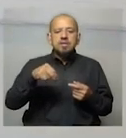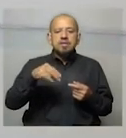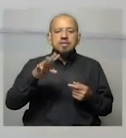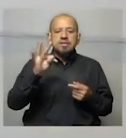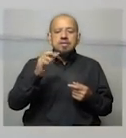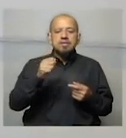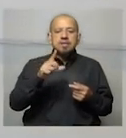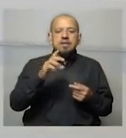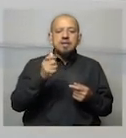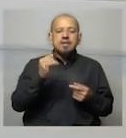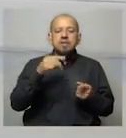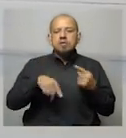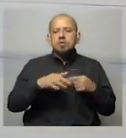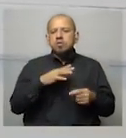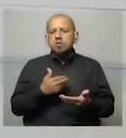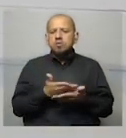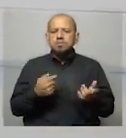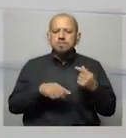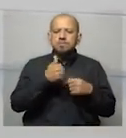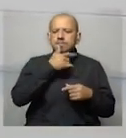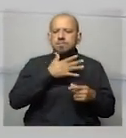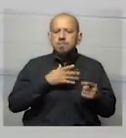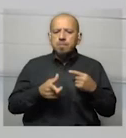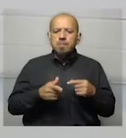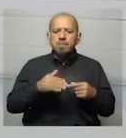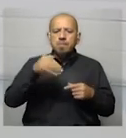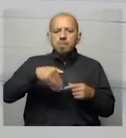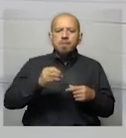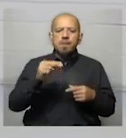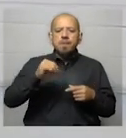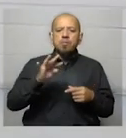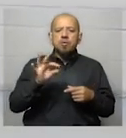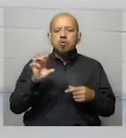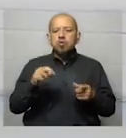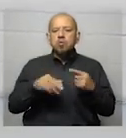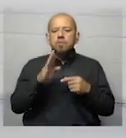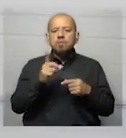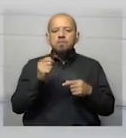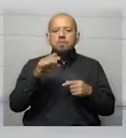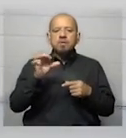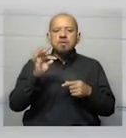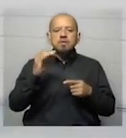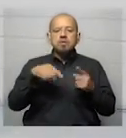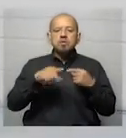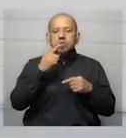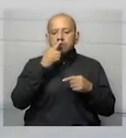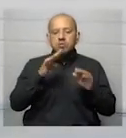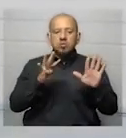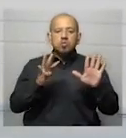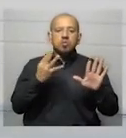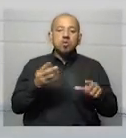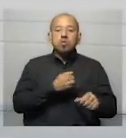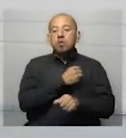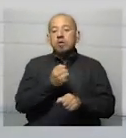una especie de concentrado de lo que es la historia del monitor plástico desde el 94 en sus inicios hasta el presente